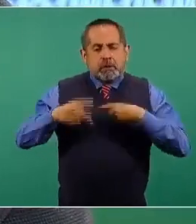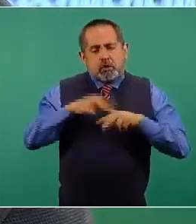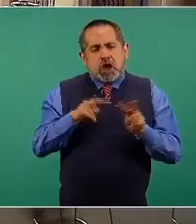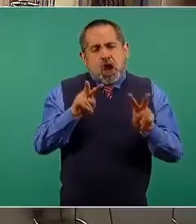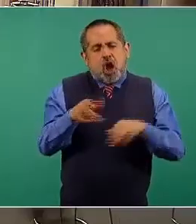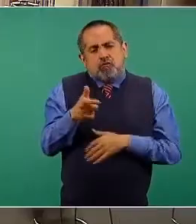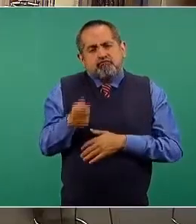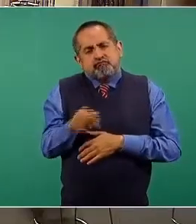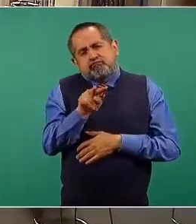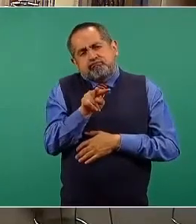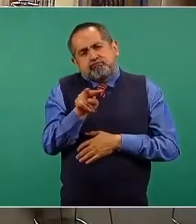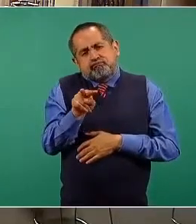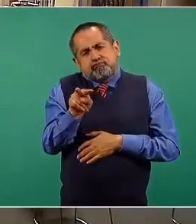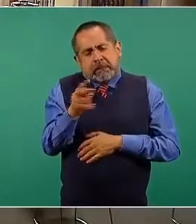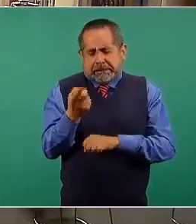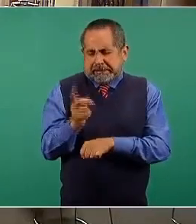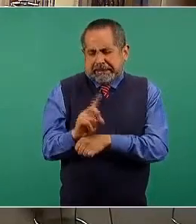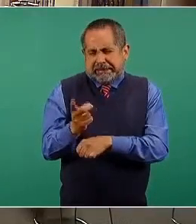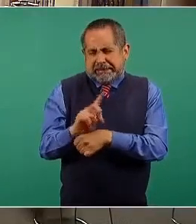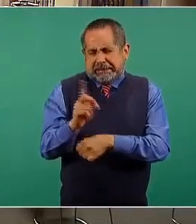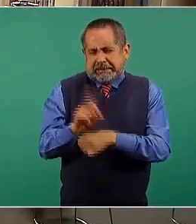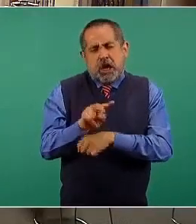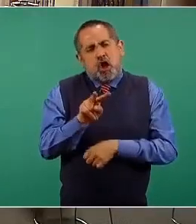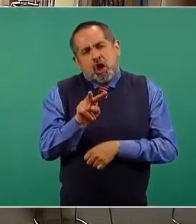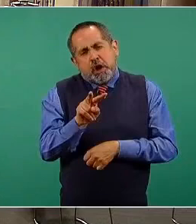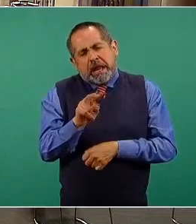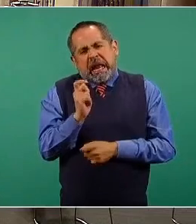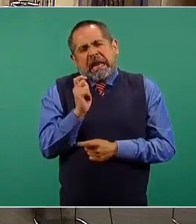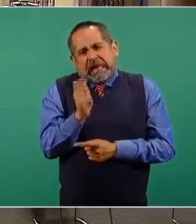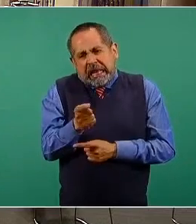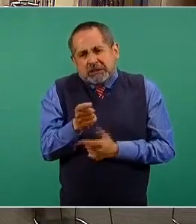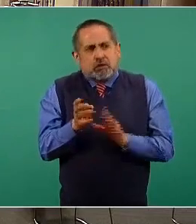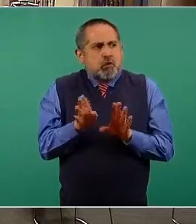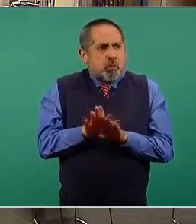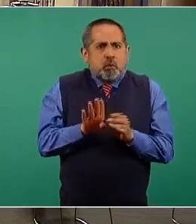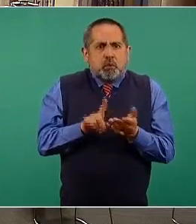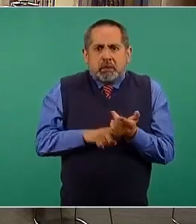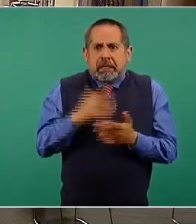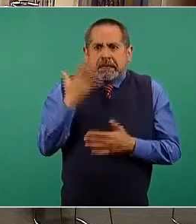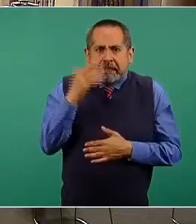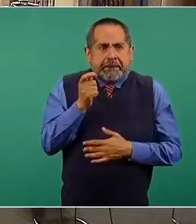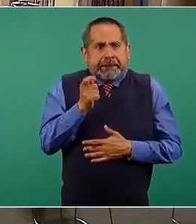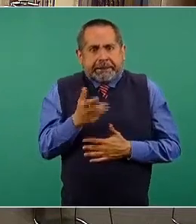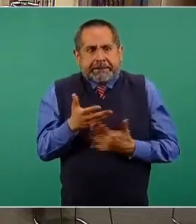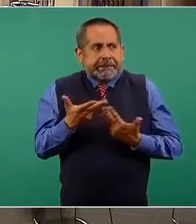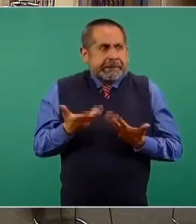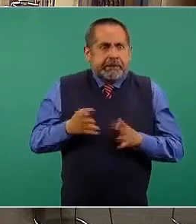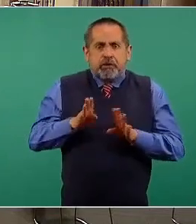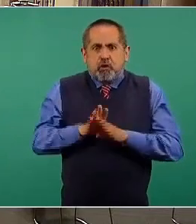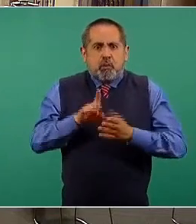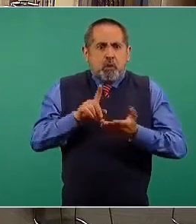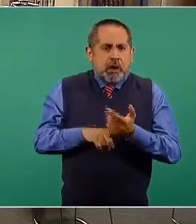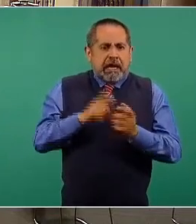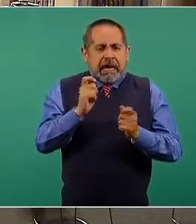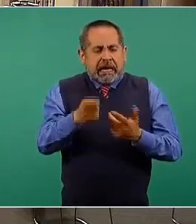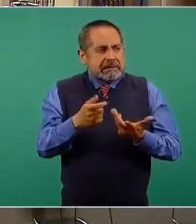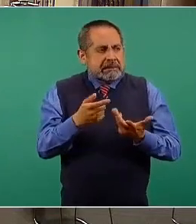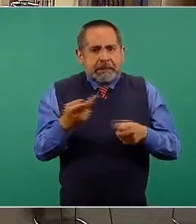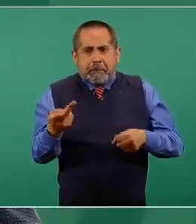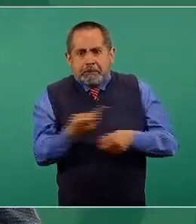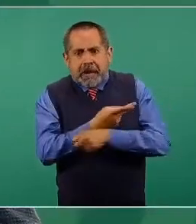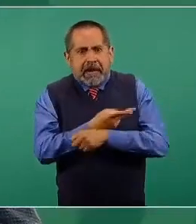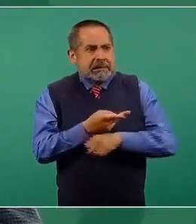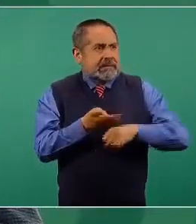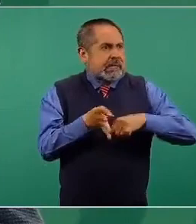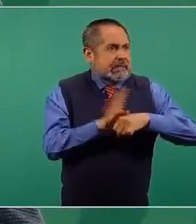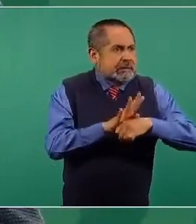esta transmisión día con día con el interés de estar informados de cómo se va comportando el perfil